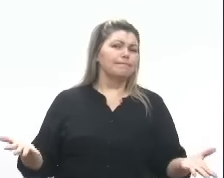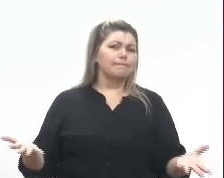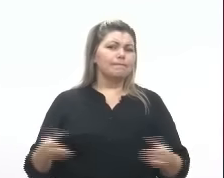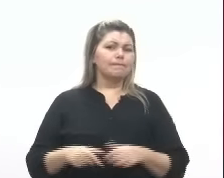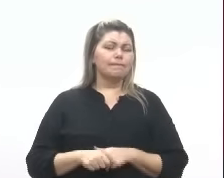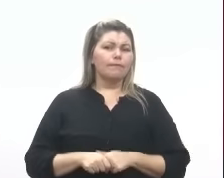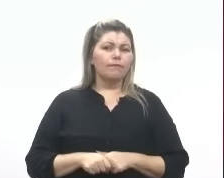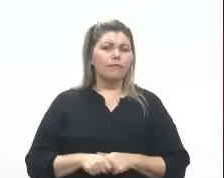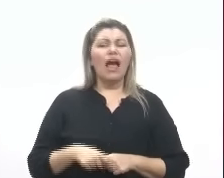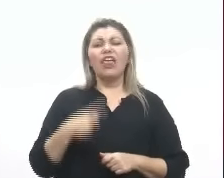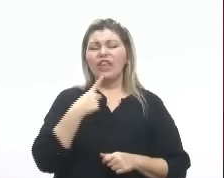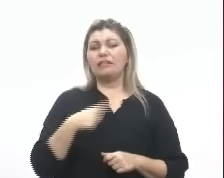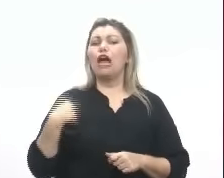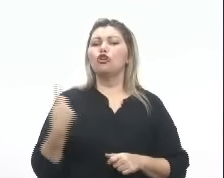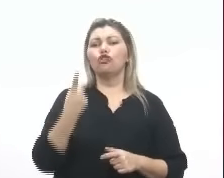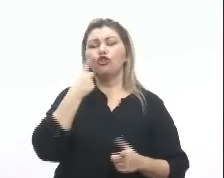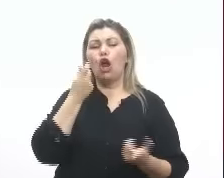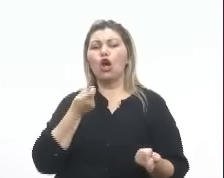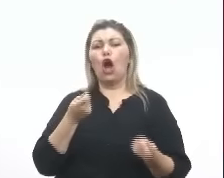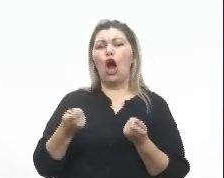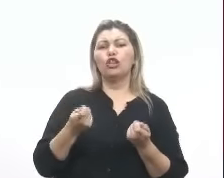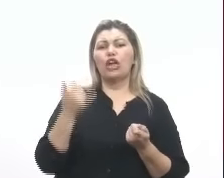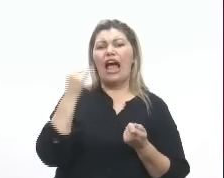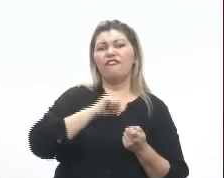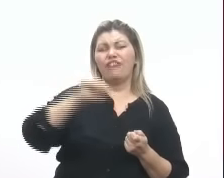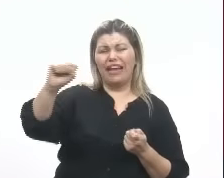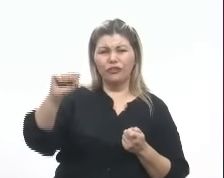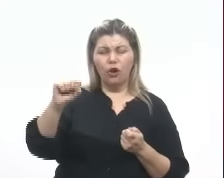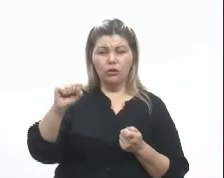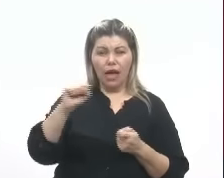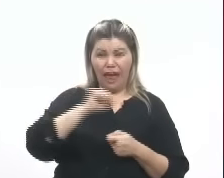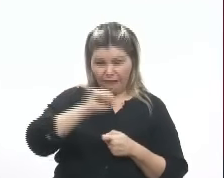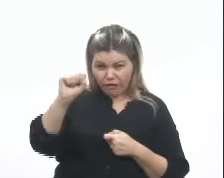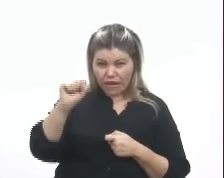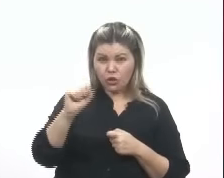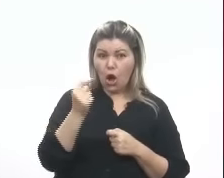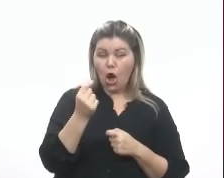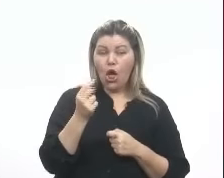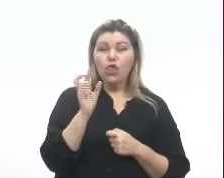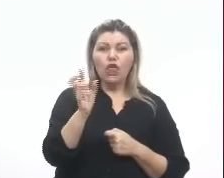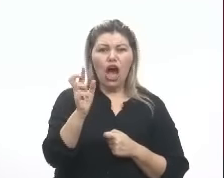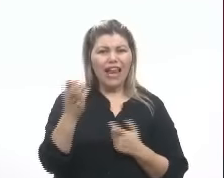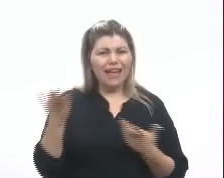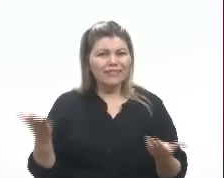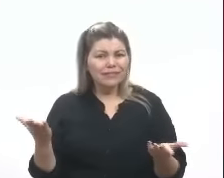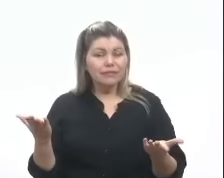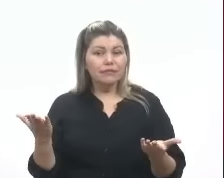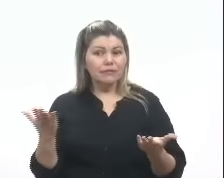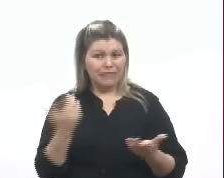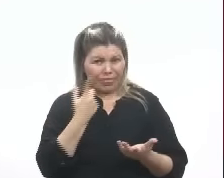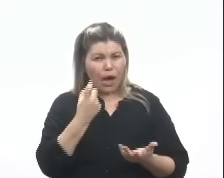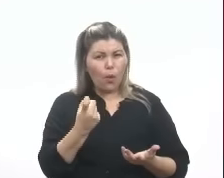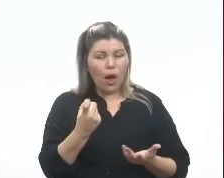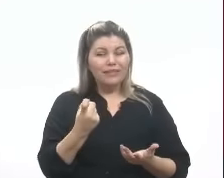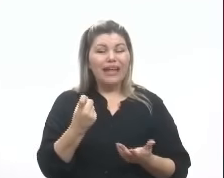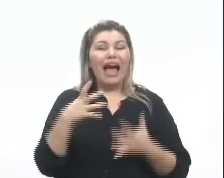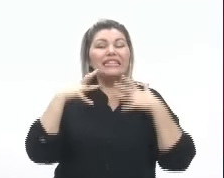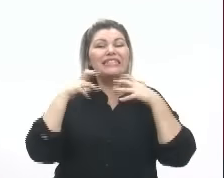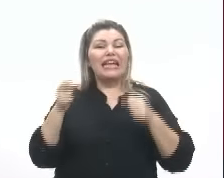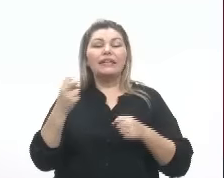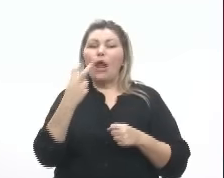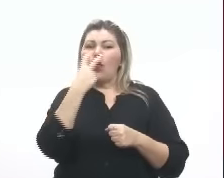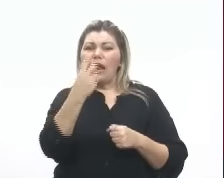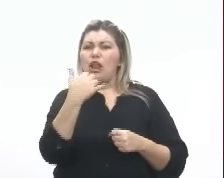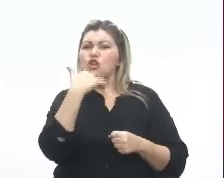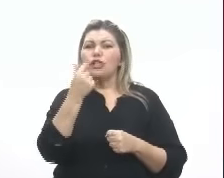Dice, controlamos la inflación. Está en dólares la inflación, no sé si se dieron cuenta. Acá el que vino, el secretario de Energía, no sabía cuánto era el barril de petróleo